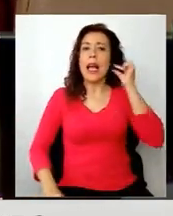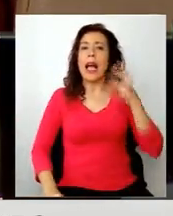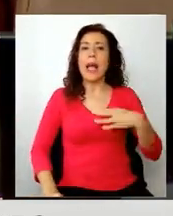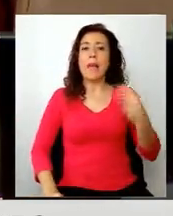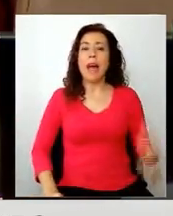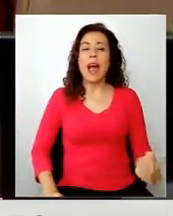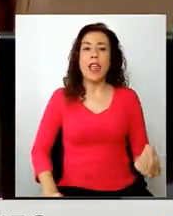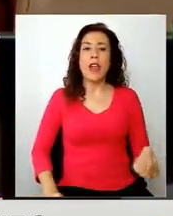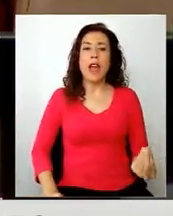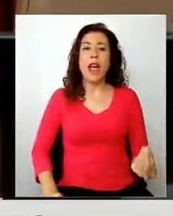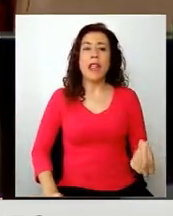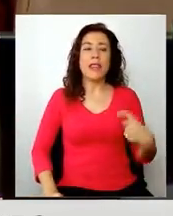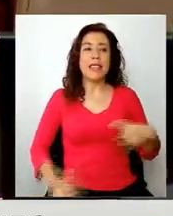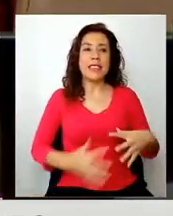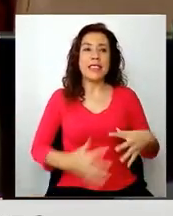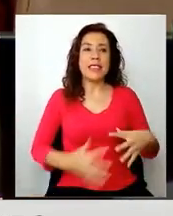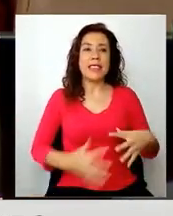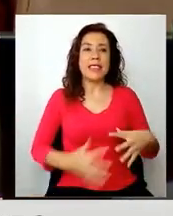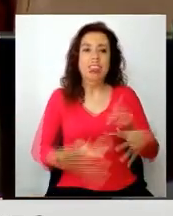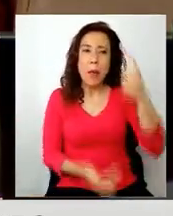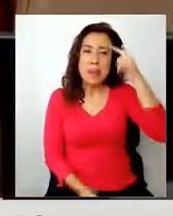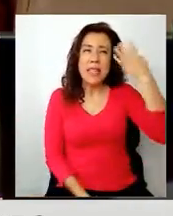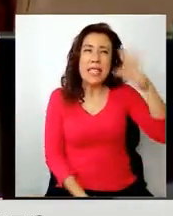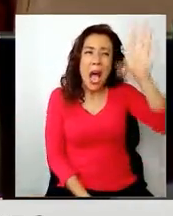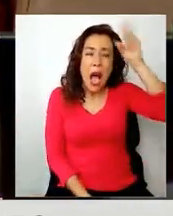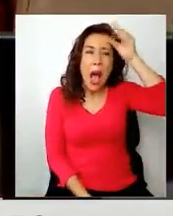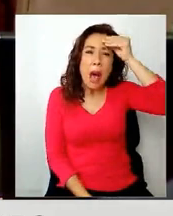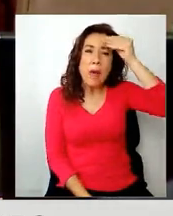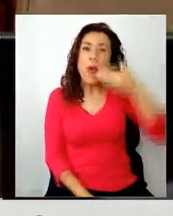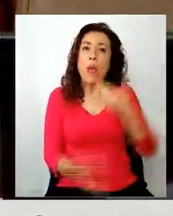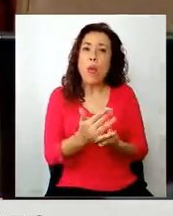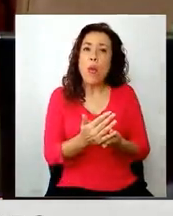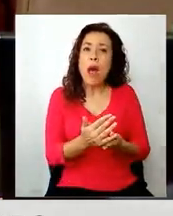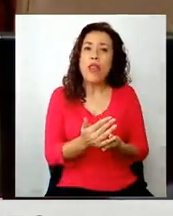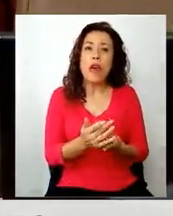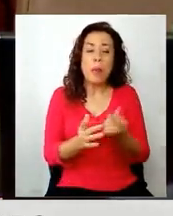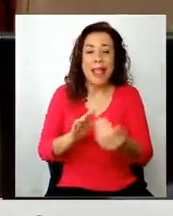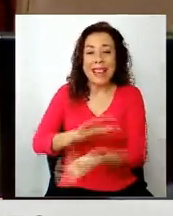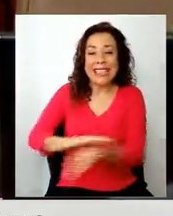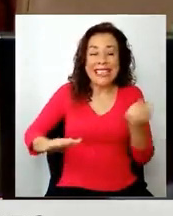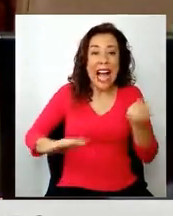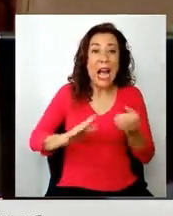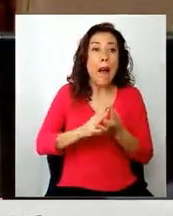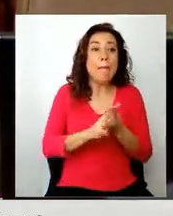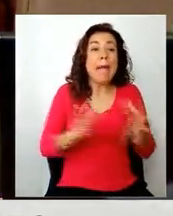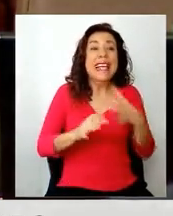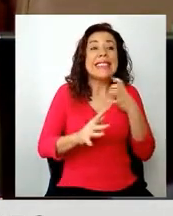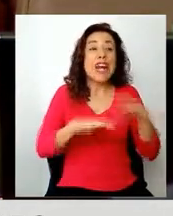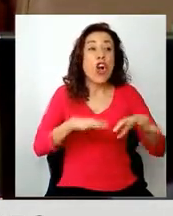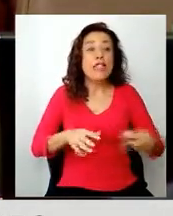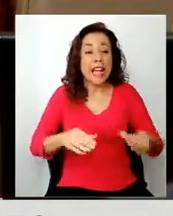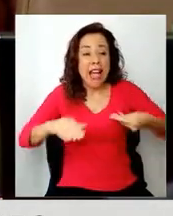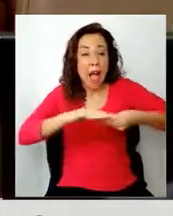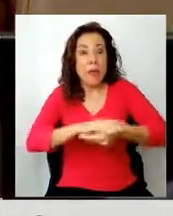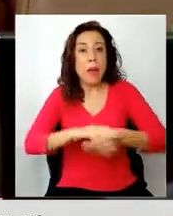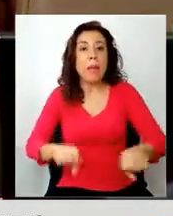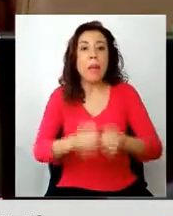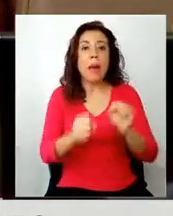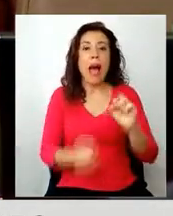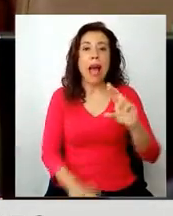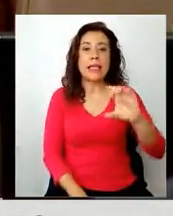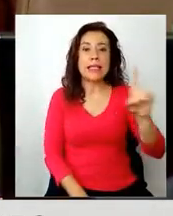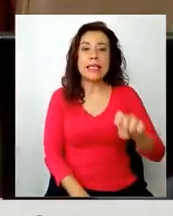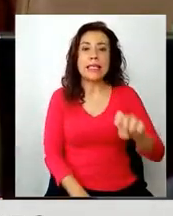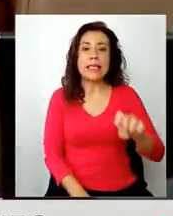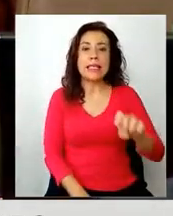una habría pensado que ya aprendieron que cuando uno saca más plata de la que entran las cosas quiebran quebró la arsis quebraron las farmacias